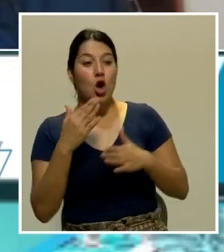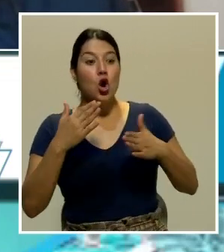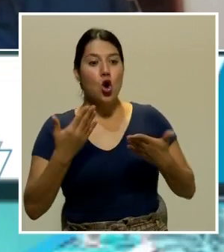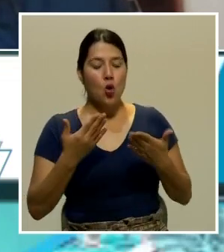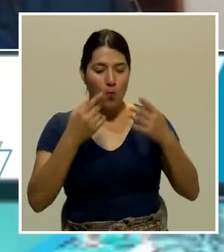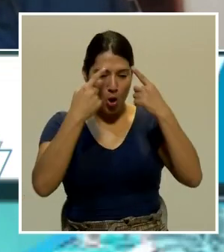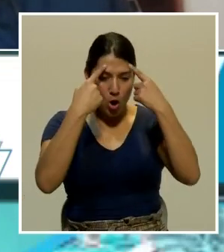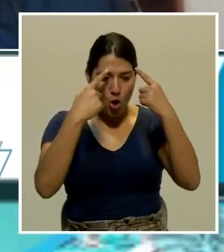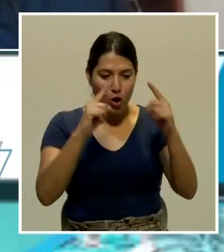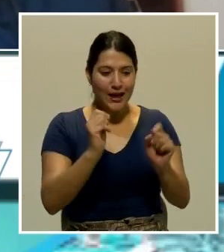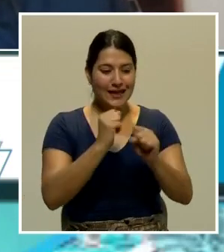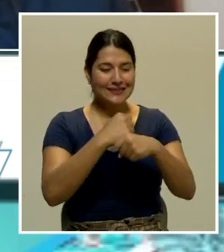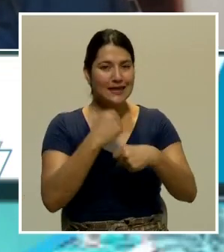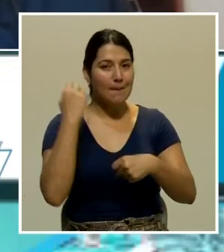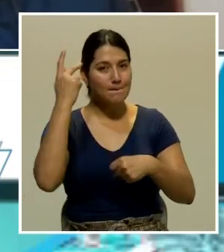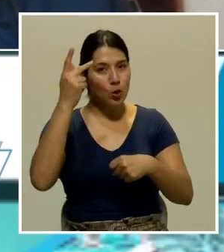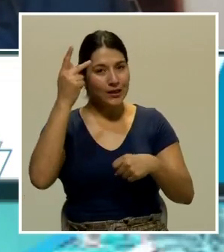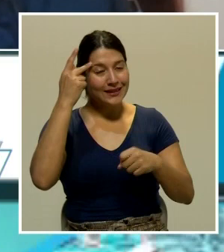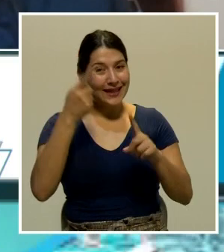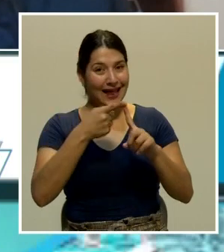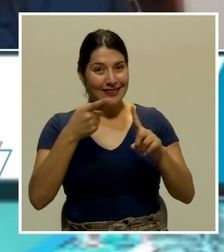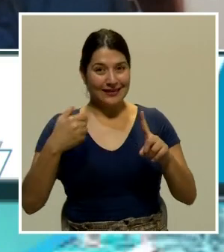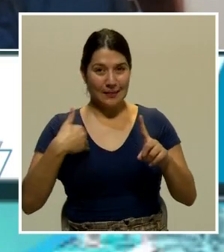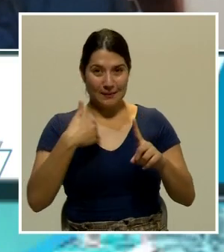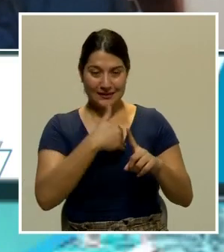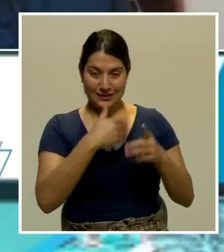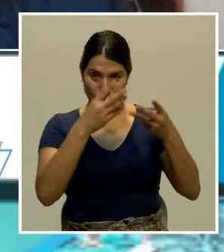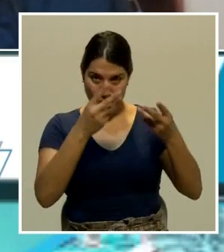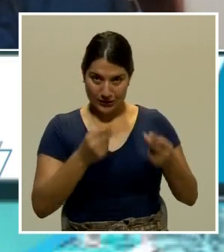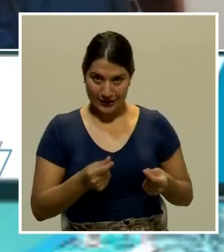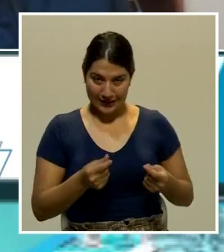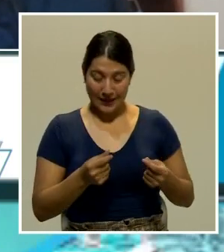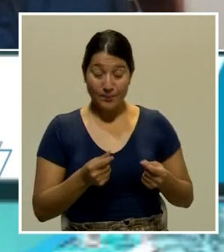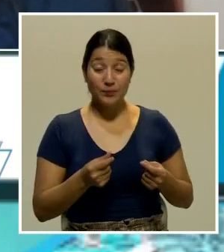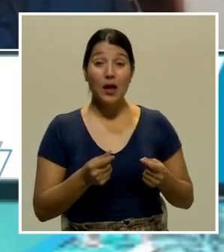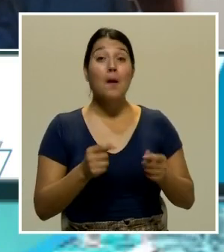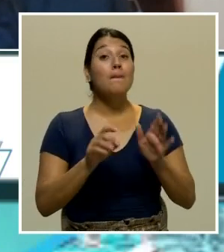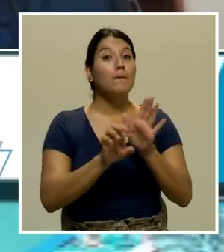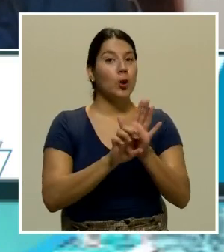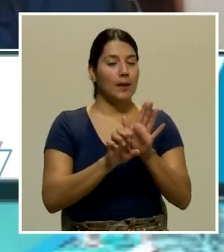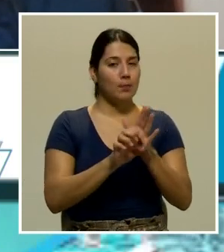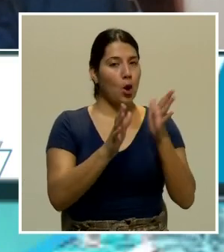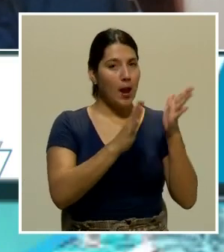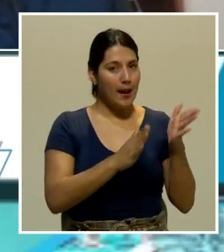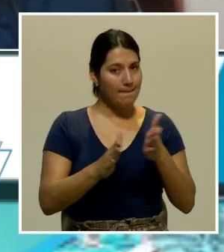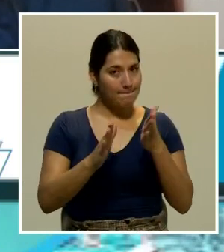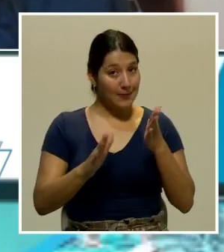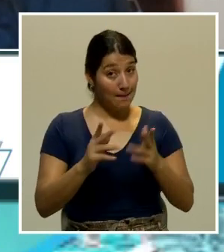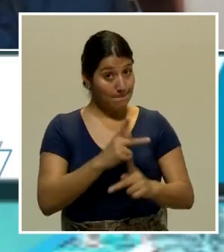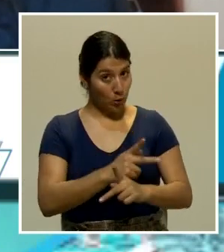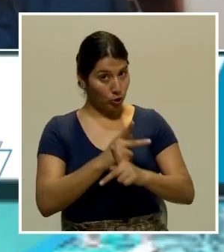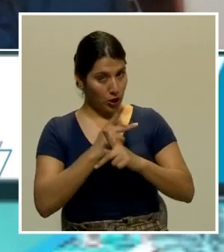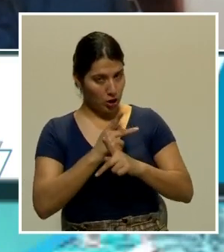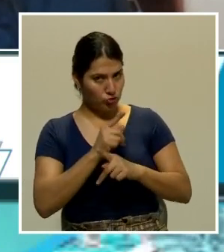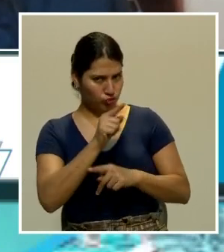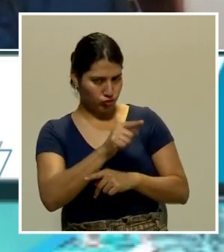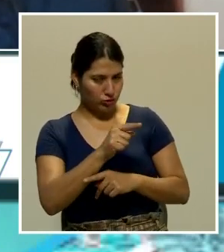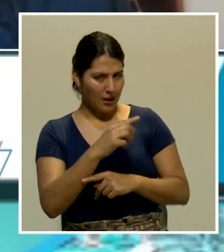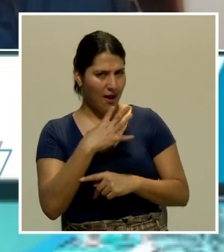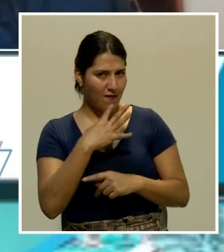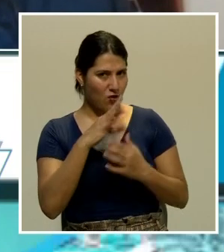desde el Ministerio de Hacienda. Bueno, el plan Proteger, usted lo mencionaba recién, tiene